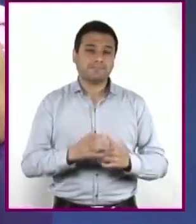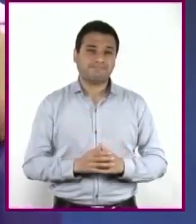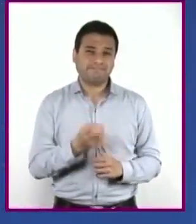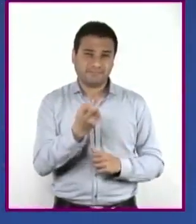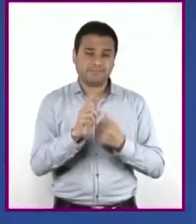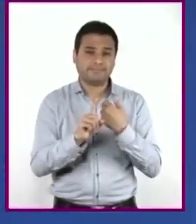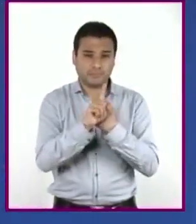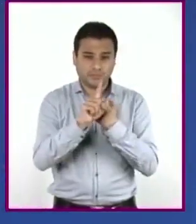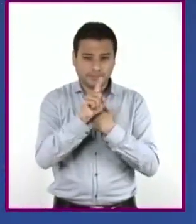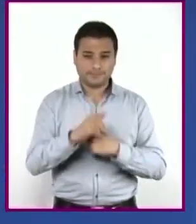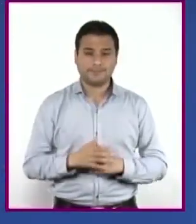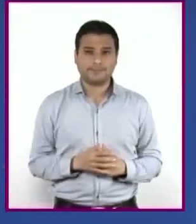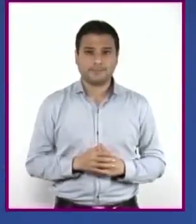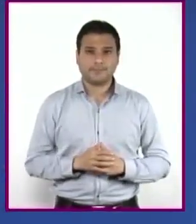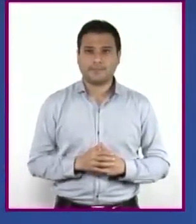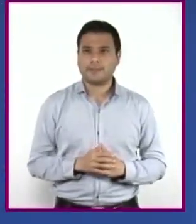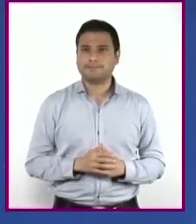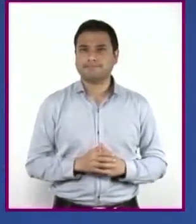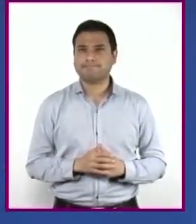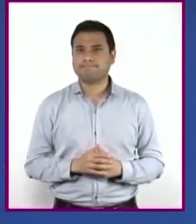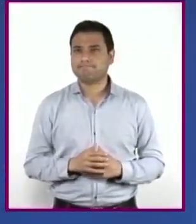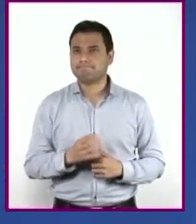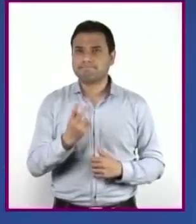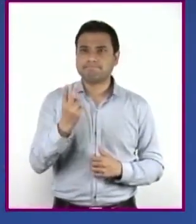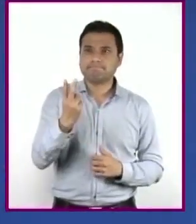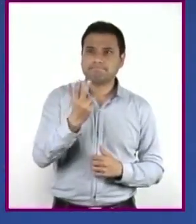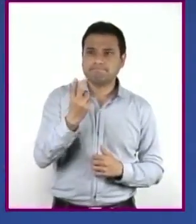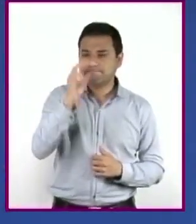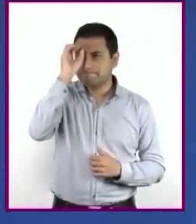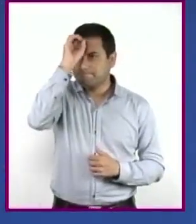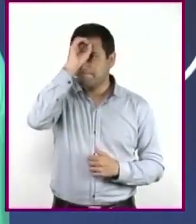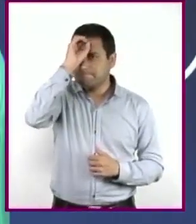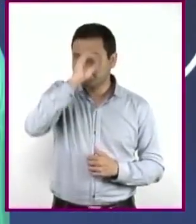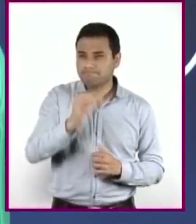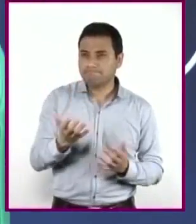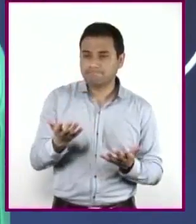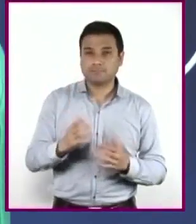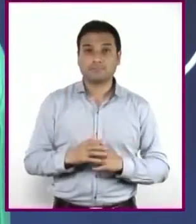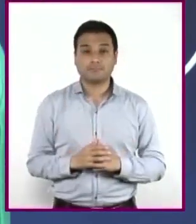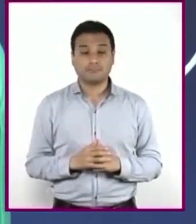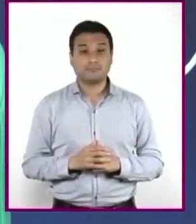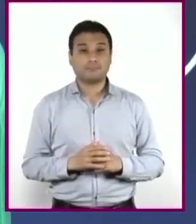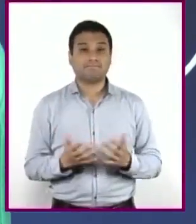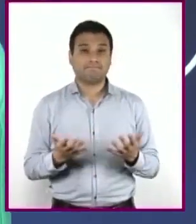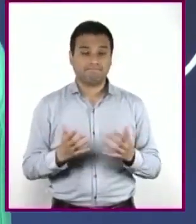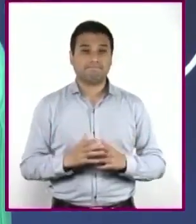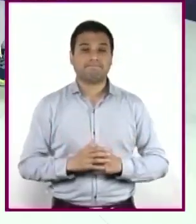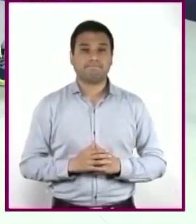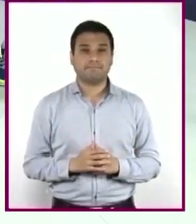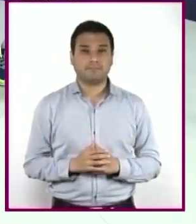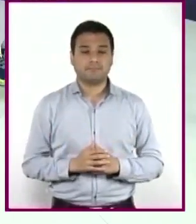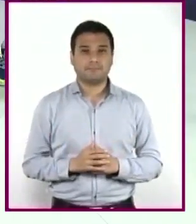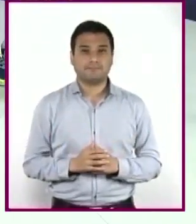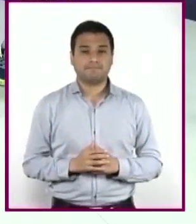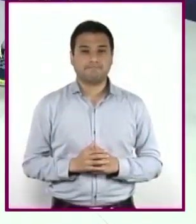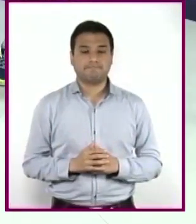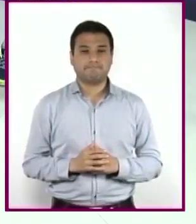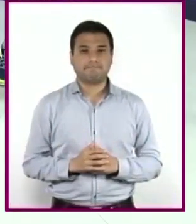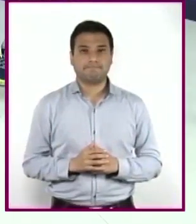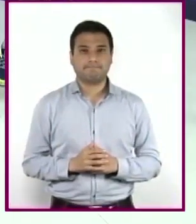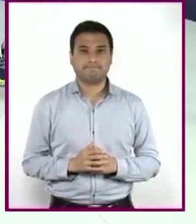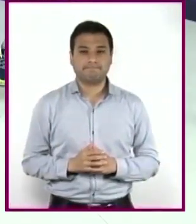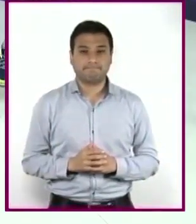eso. Ana, Edaí, ¿tienen alguna respuesta distinta? Bueno, imitar lo que ven, o